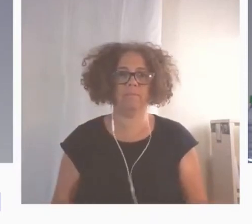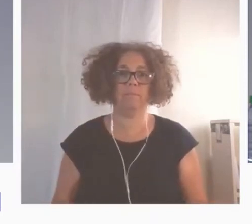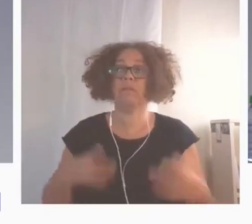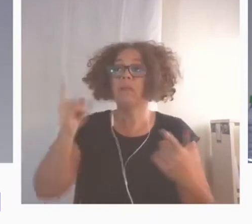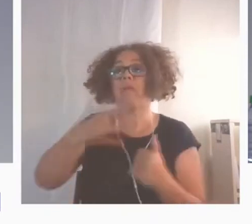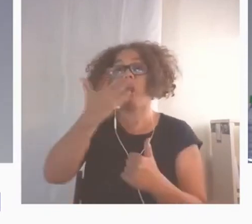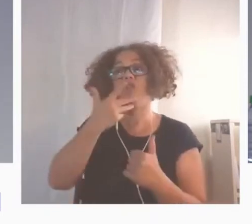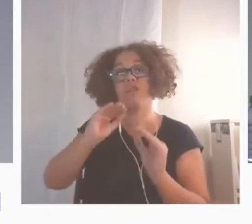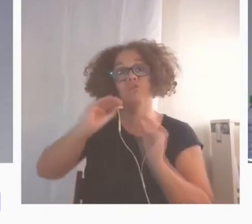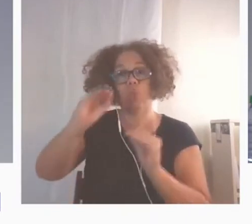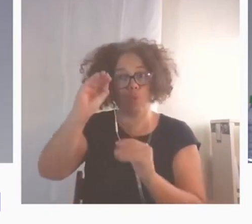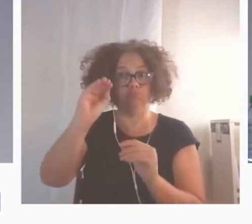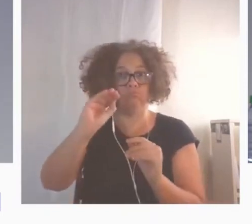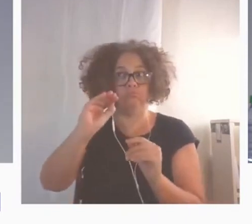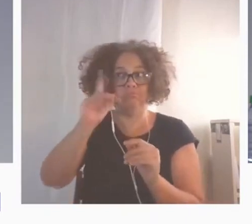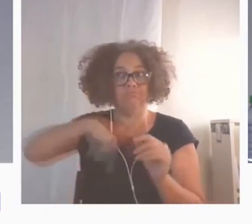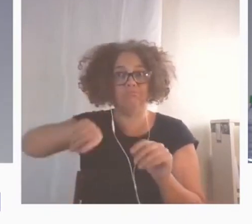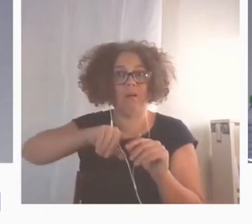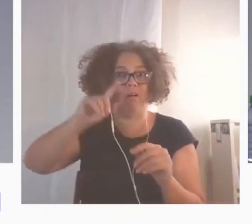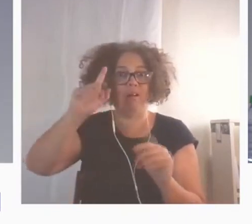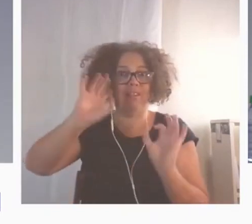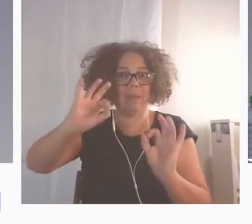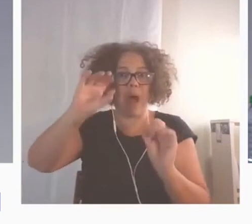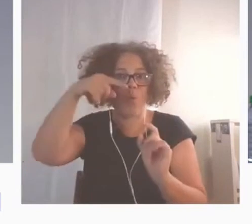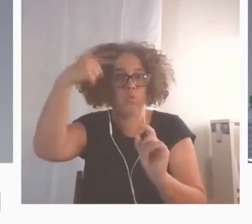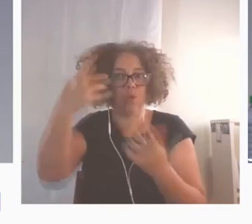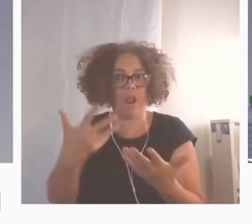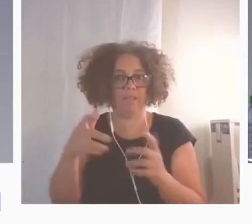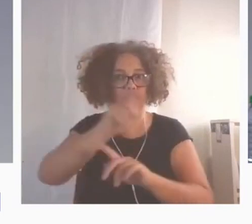cultura, porque vamos a buscar todas las